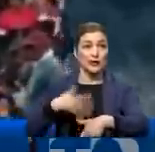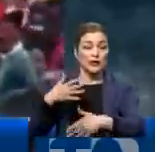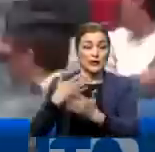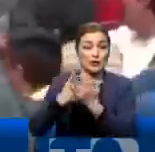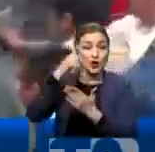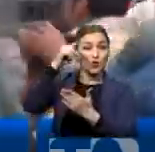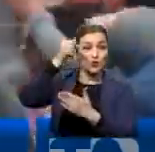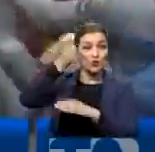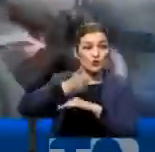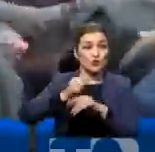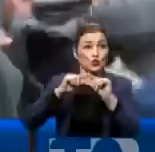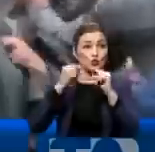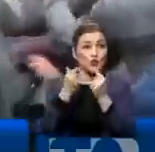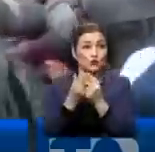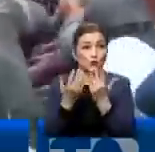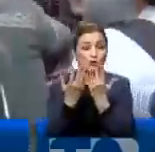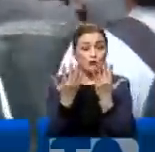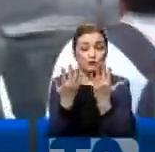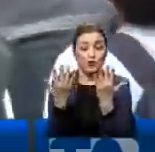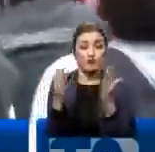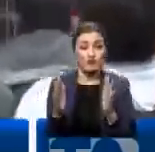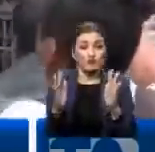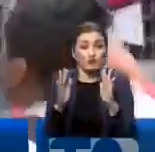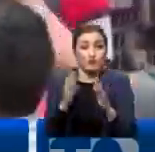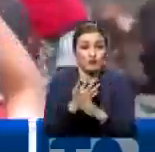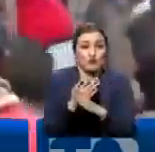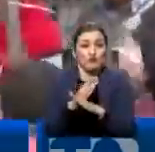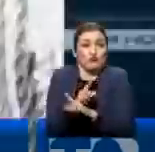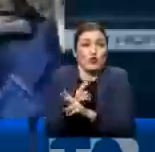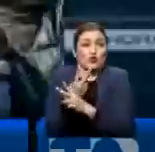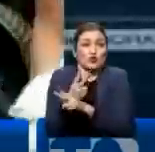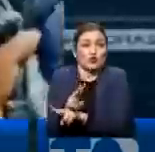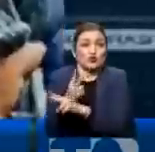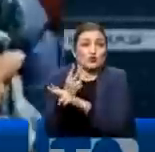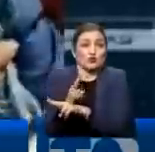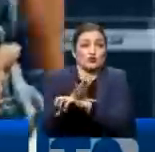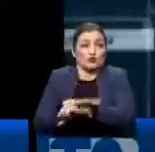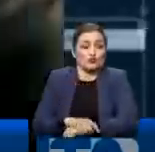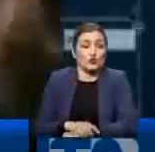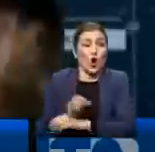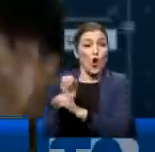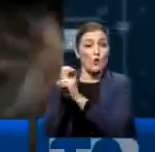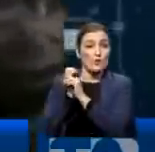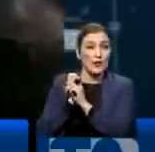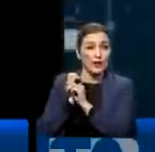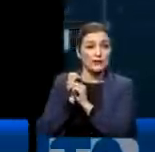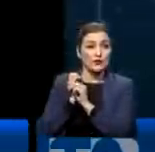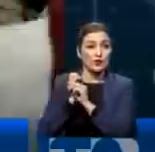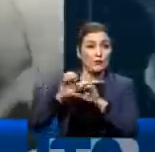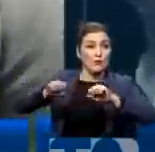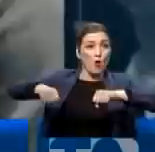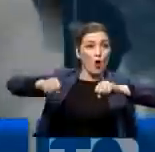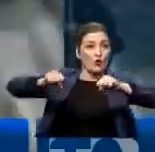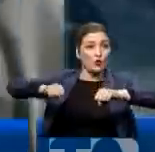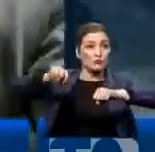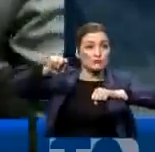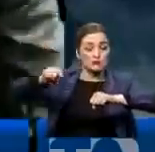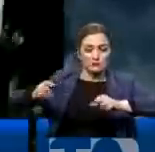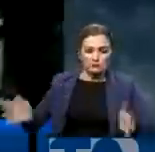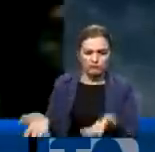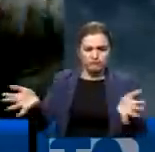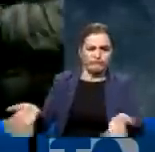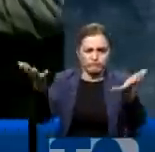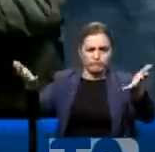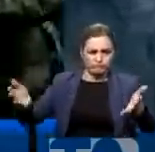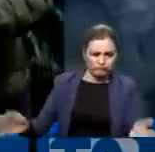otro grupo acordonó el edificio para protegerlo. Pero fueron retenidos y obligados, algunos incluso sobre sus motocicletas, a avanzar con